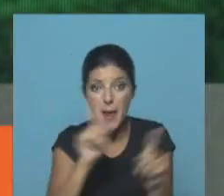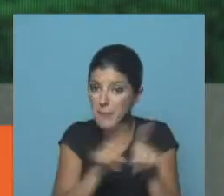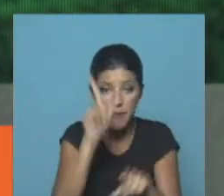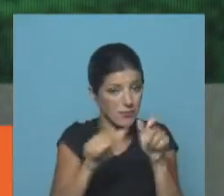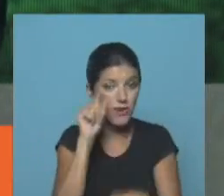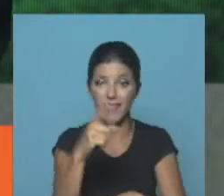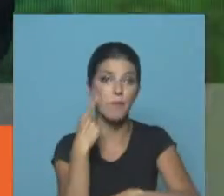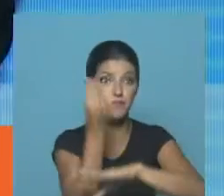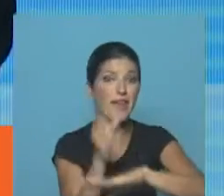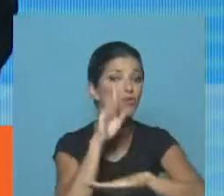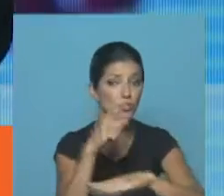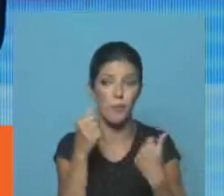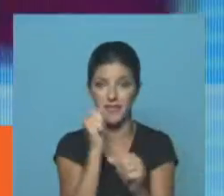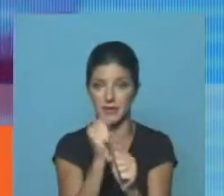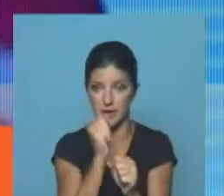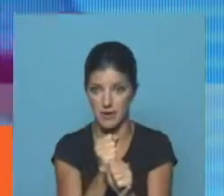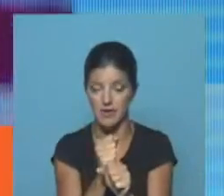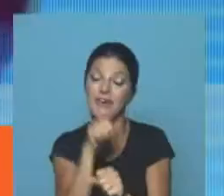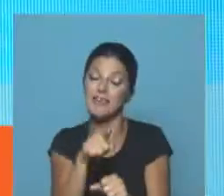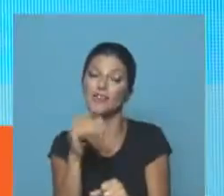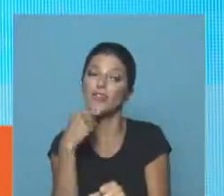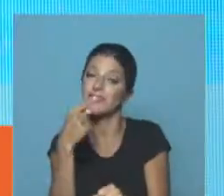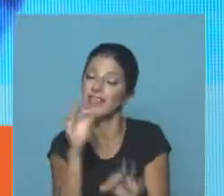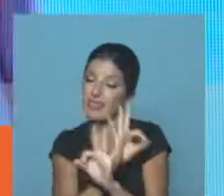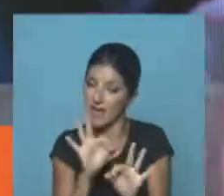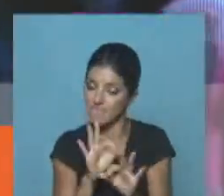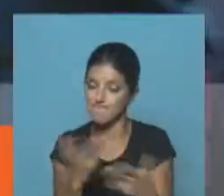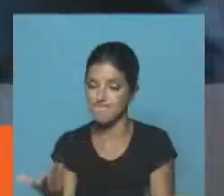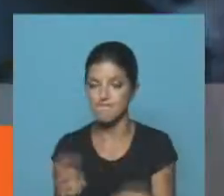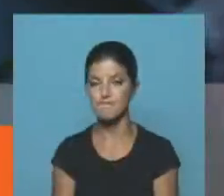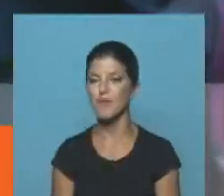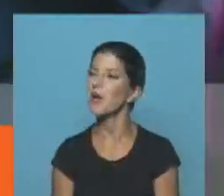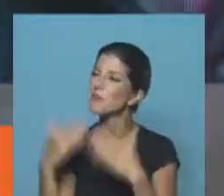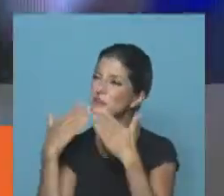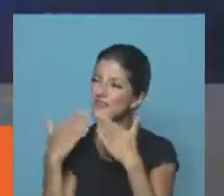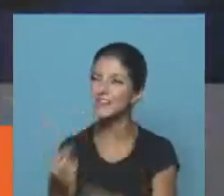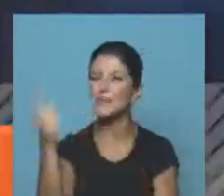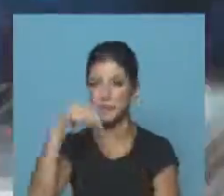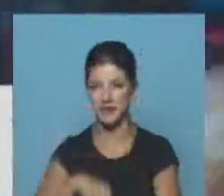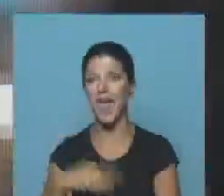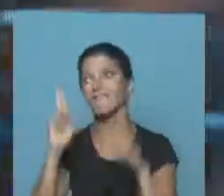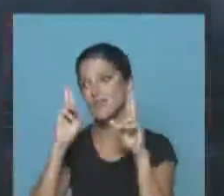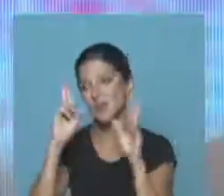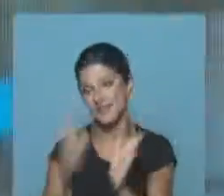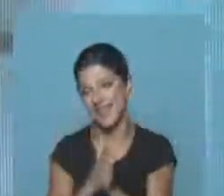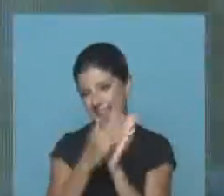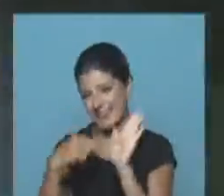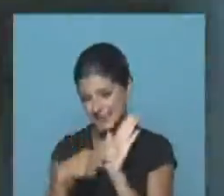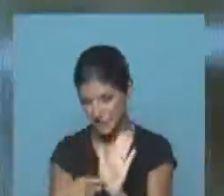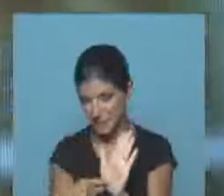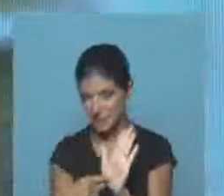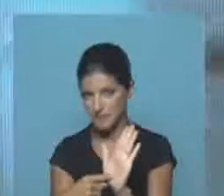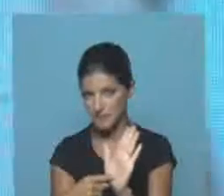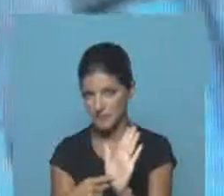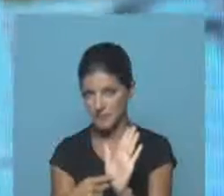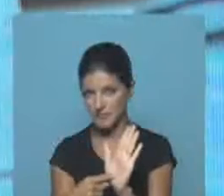solución al problema. Y nadie está hablando de eso, es una lástima. Te agradecemos muchísimo, Alberto, que hayas estado con nosotros. Te deseamos muchísima suerte con tu libro, El continente dormido,